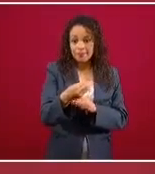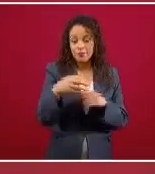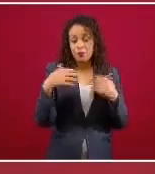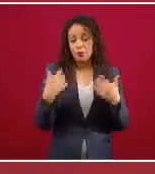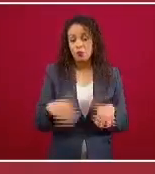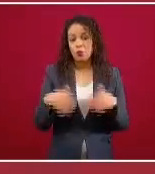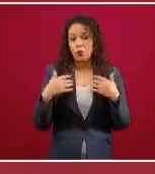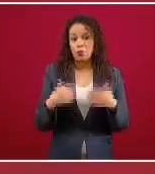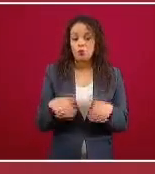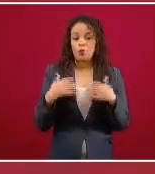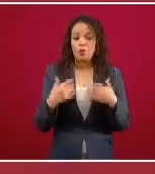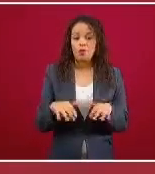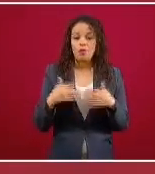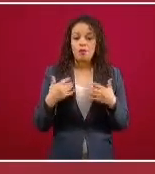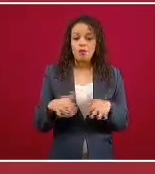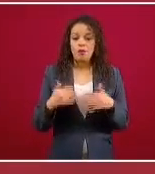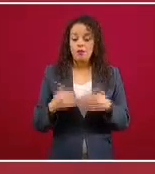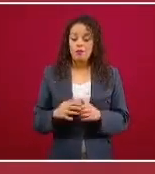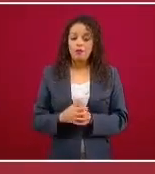bastante